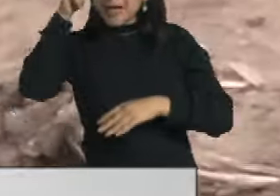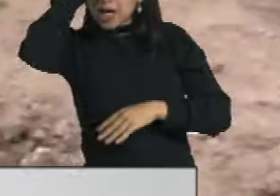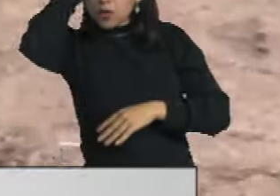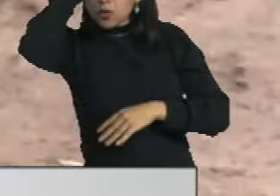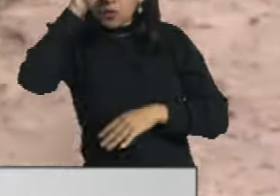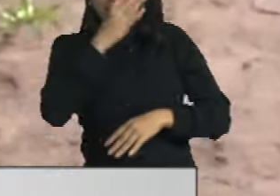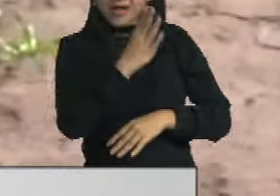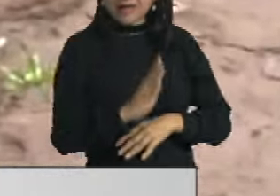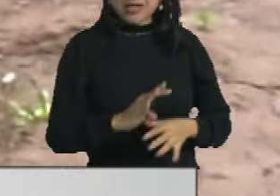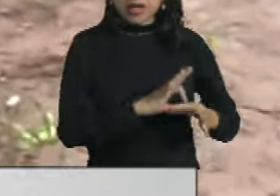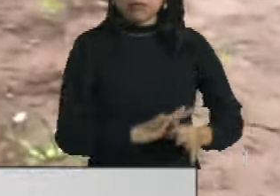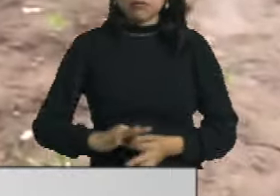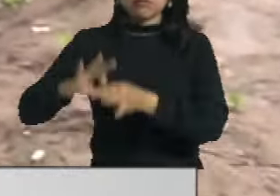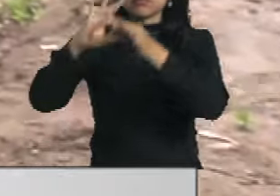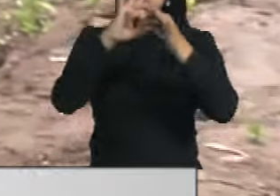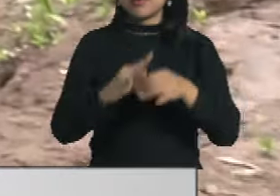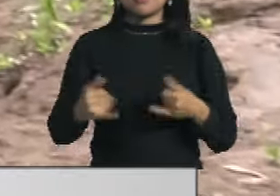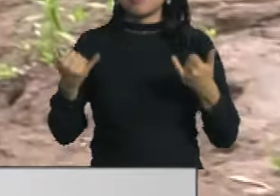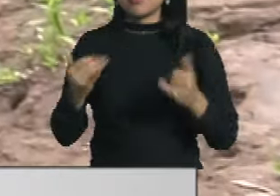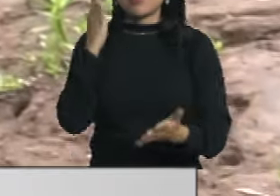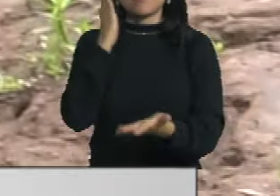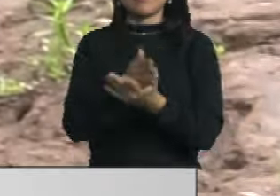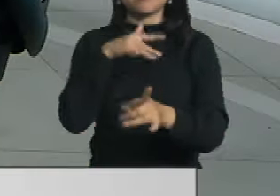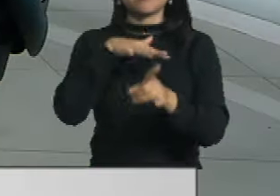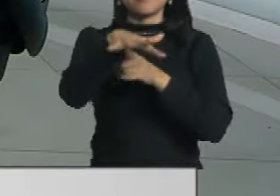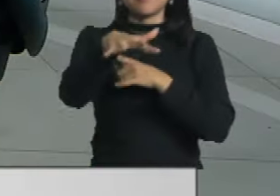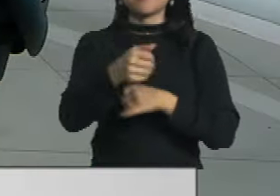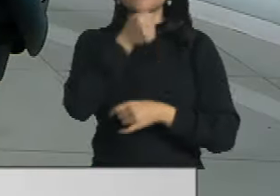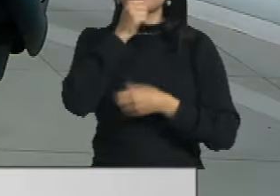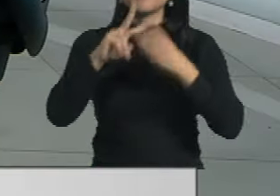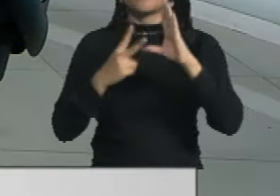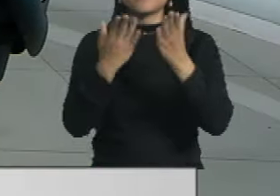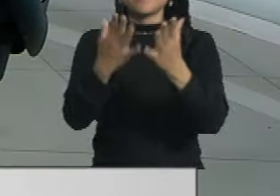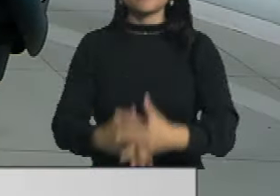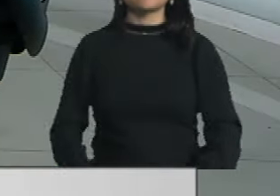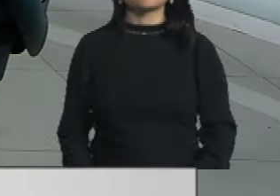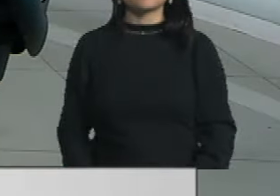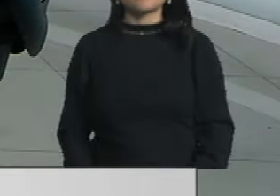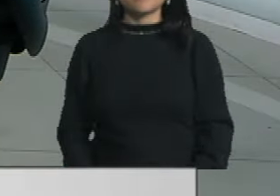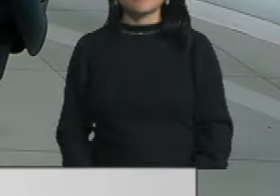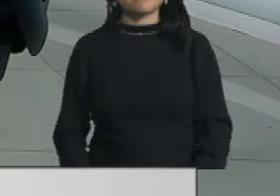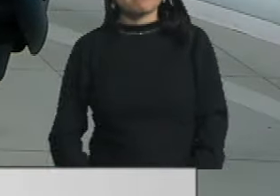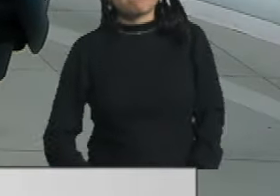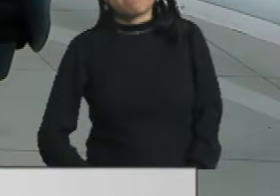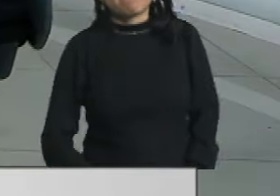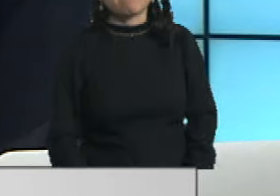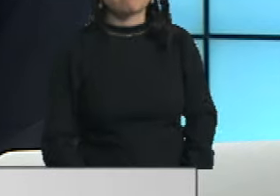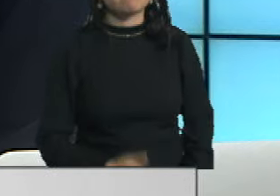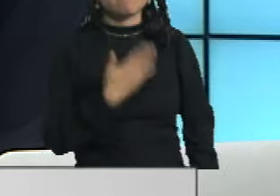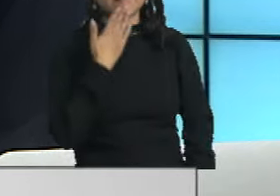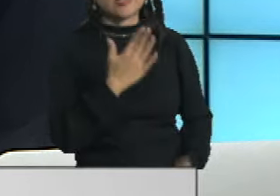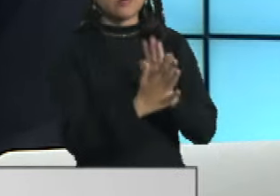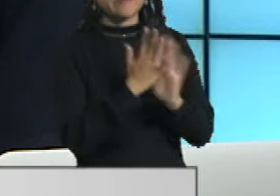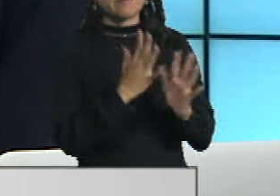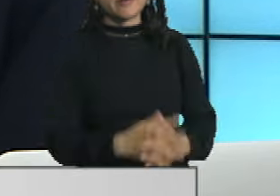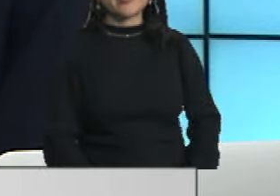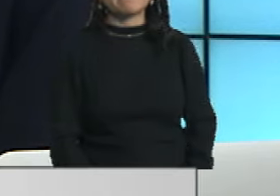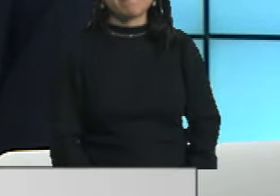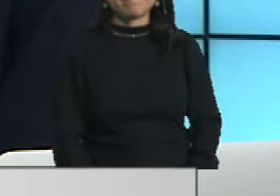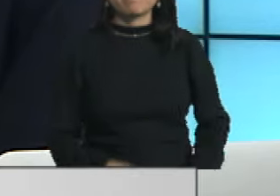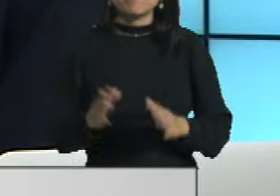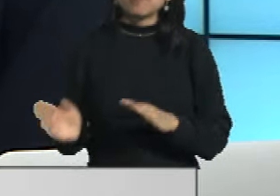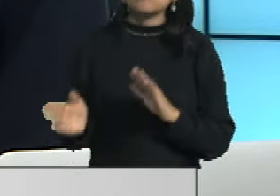municipios. Es toda la información, Stig Luengas en Noticentro 1 CMI. Ay, Stig, muchísimas gracias por su informe. Pasamos